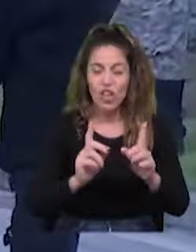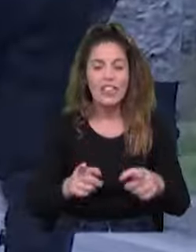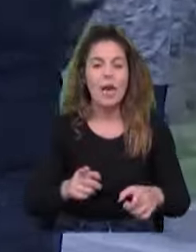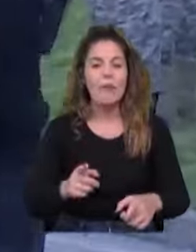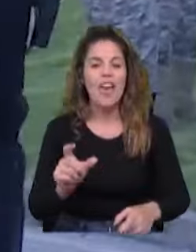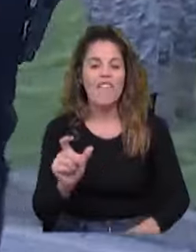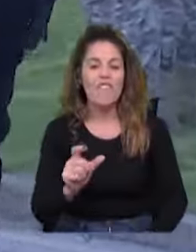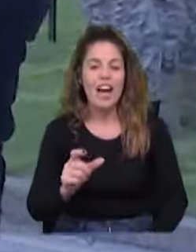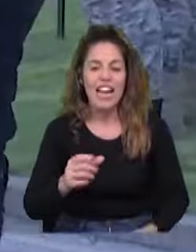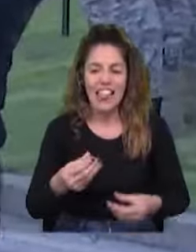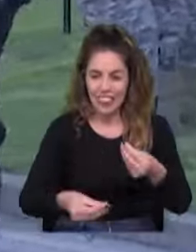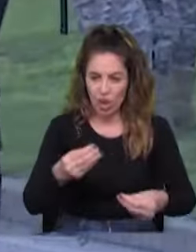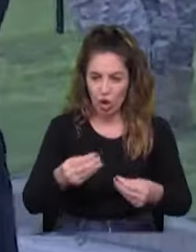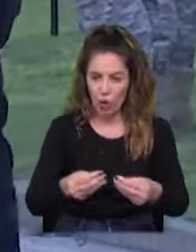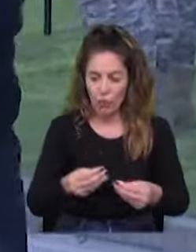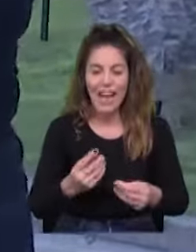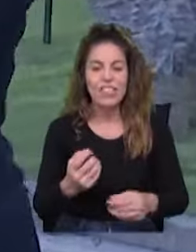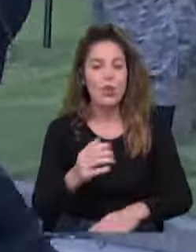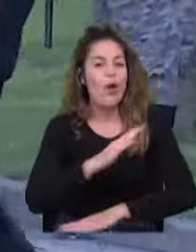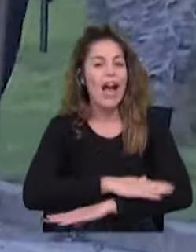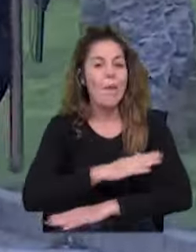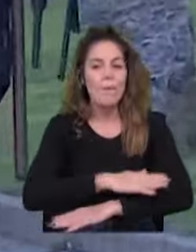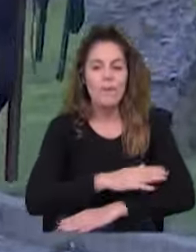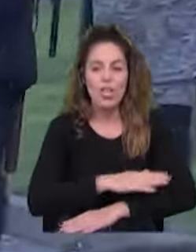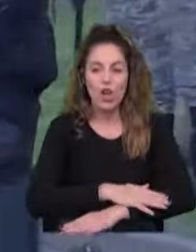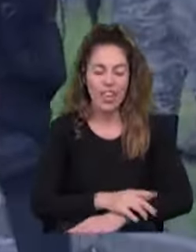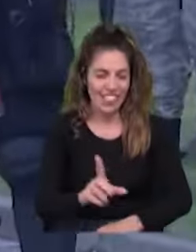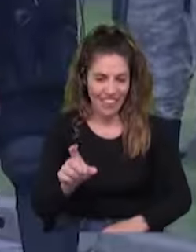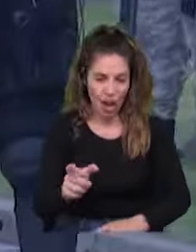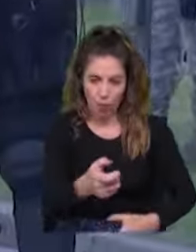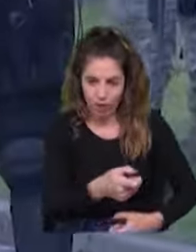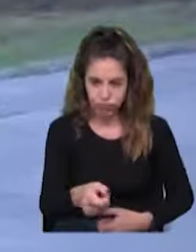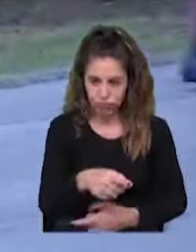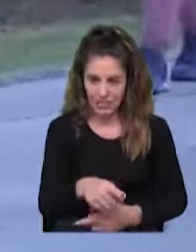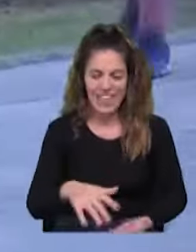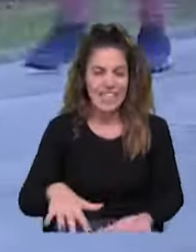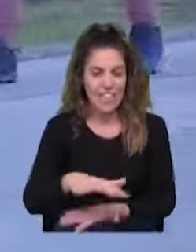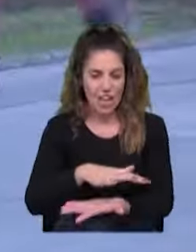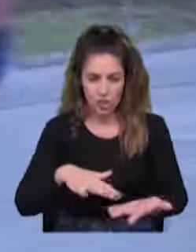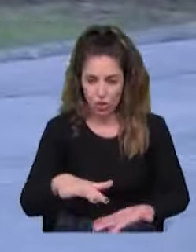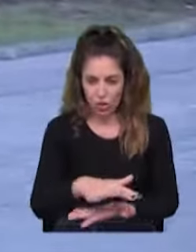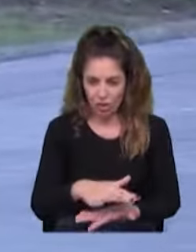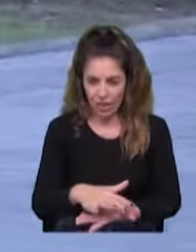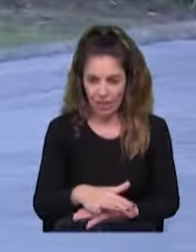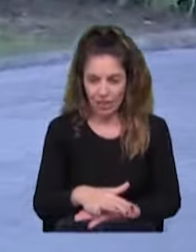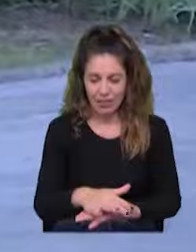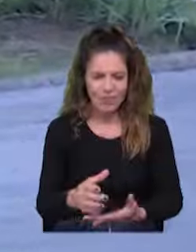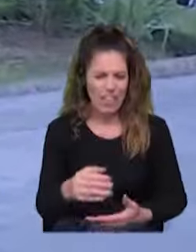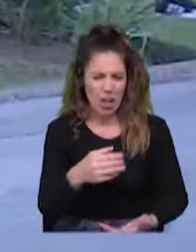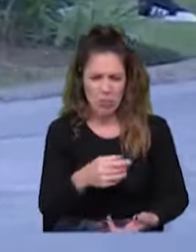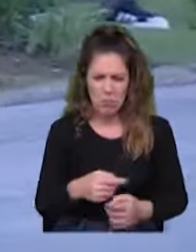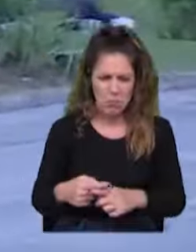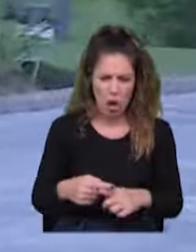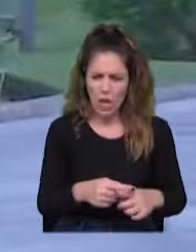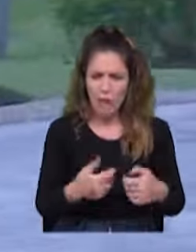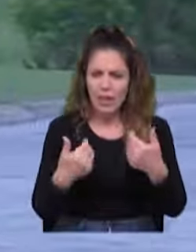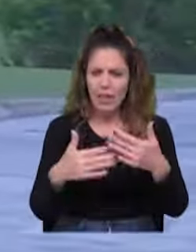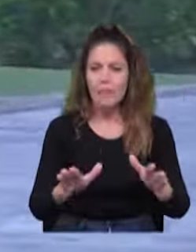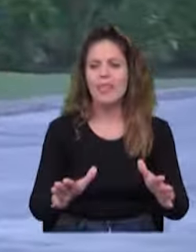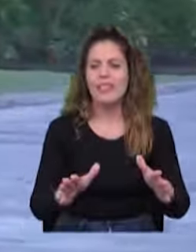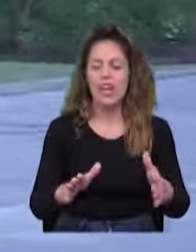gomas y un camión hidrante que estaba en esa zona de Montevideo Eh bueno incidentes que comenzaron como